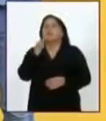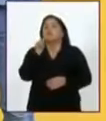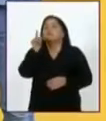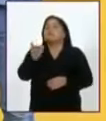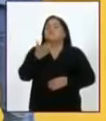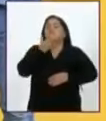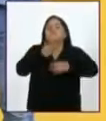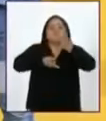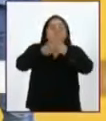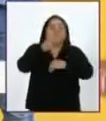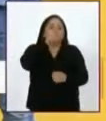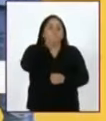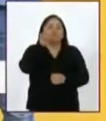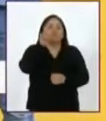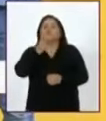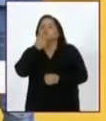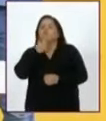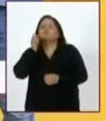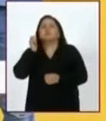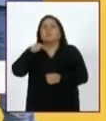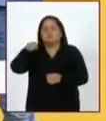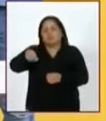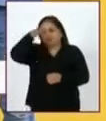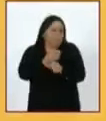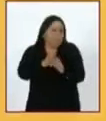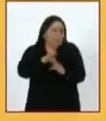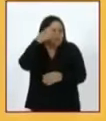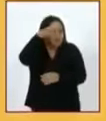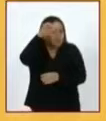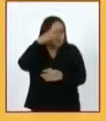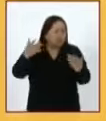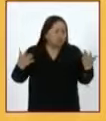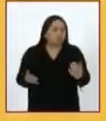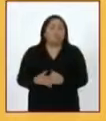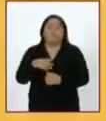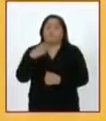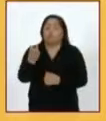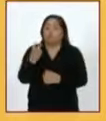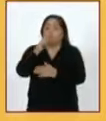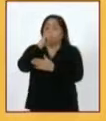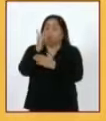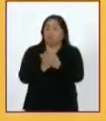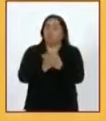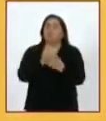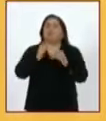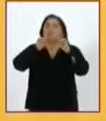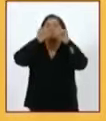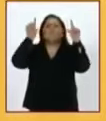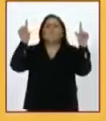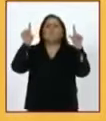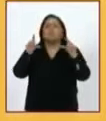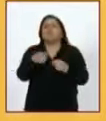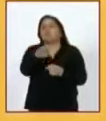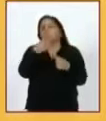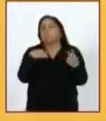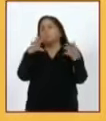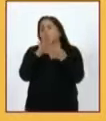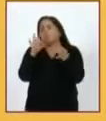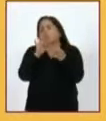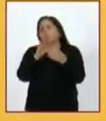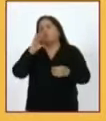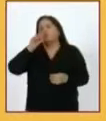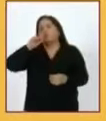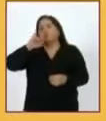Bienvenidas y bienvenidos a esta sesión de Aprende en Casa. Este programa se titula Cuéntame un cómic y